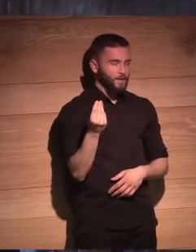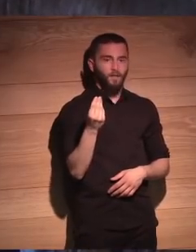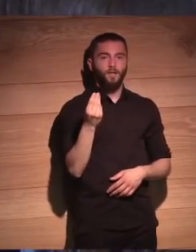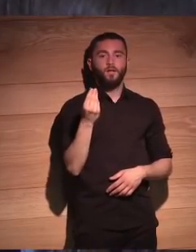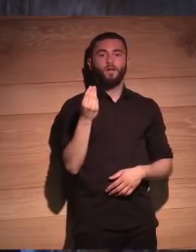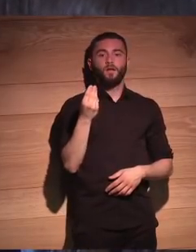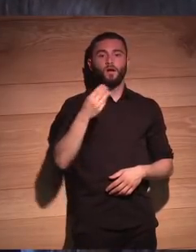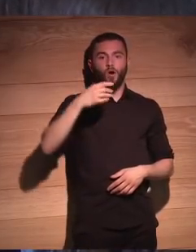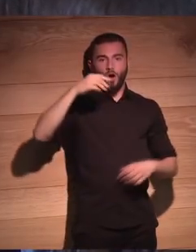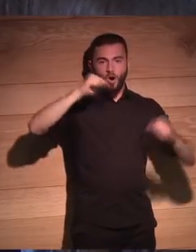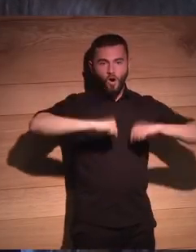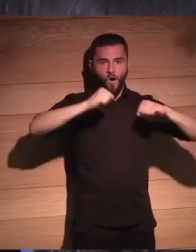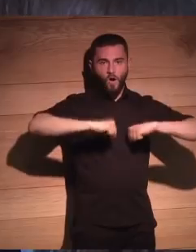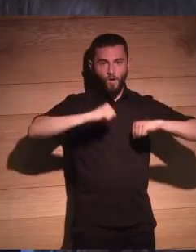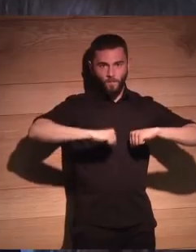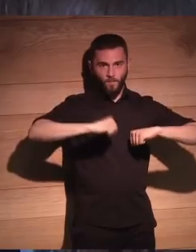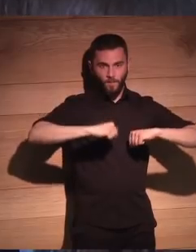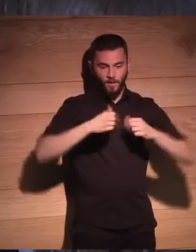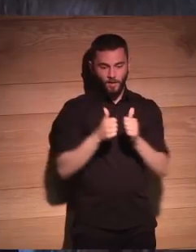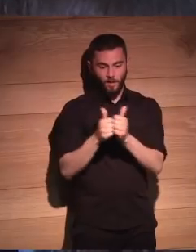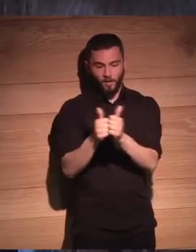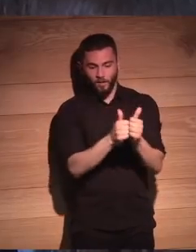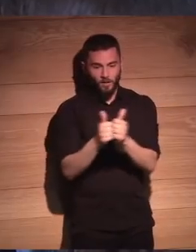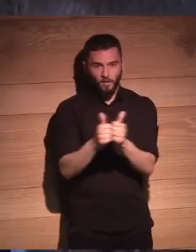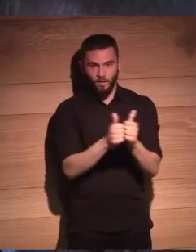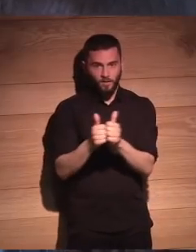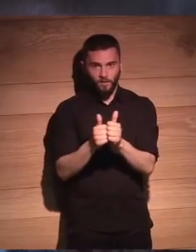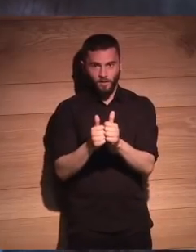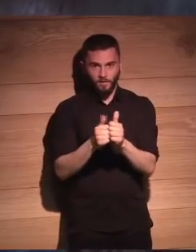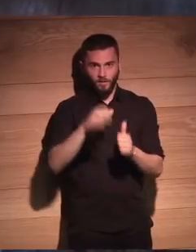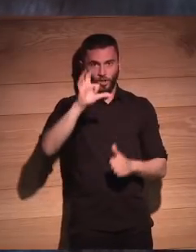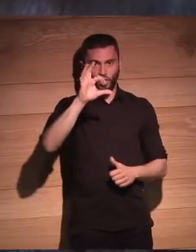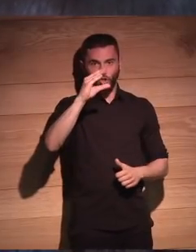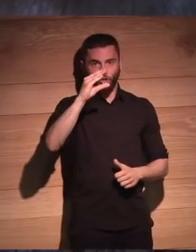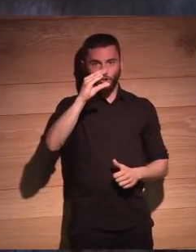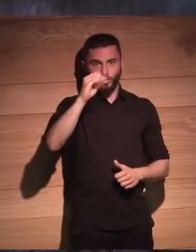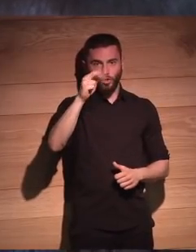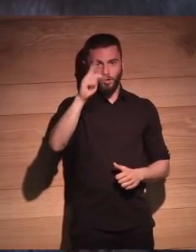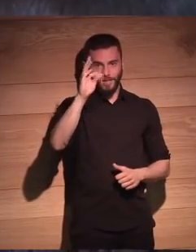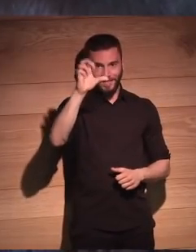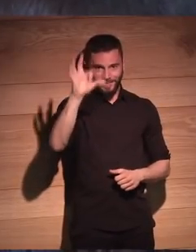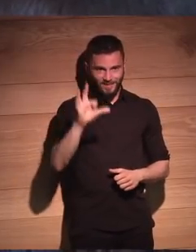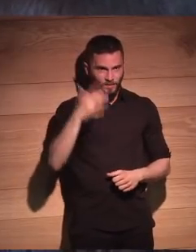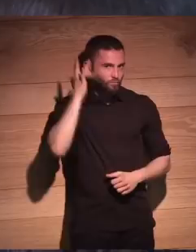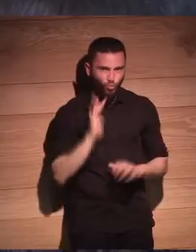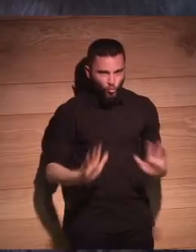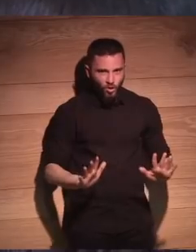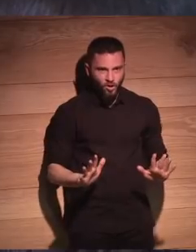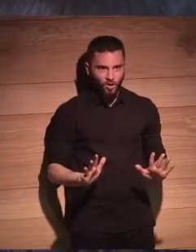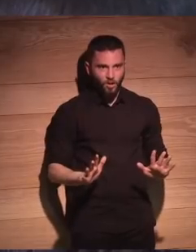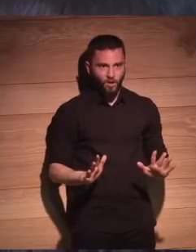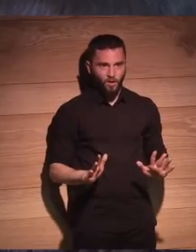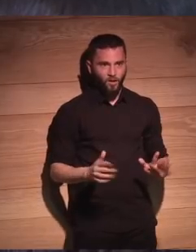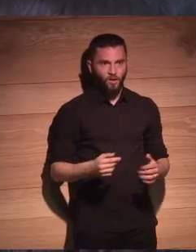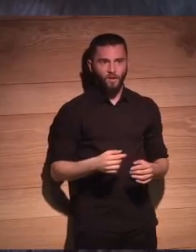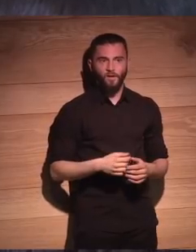el hombre maduro que lo va entrenando, eso es Sócrates puro. Me sentía Alcibíades, digamos, pensando